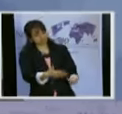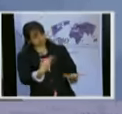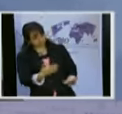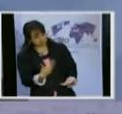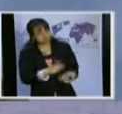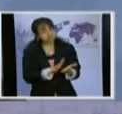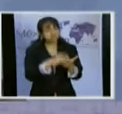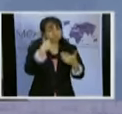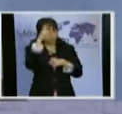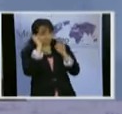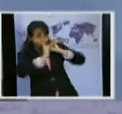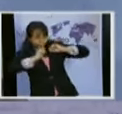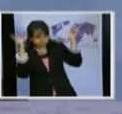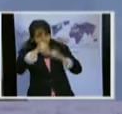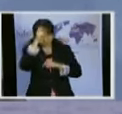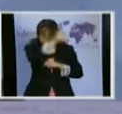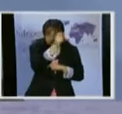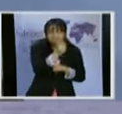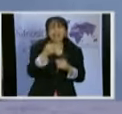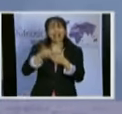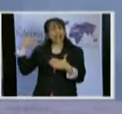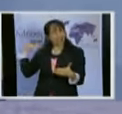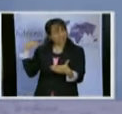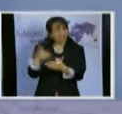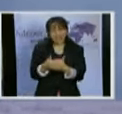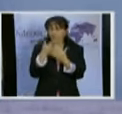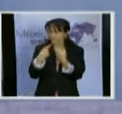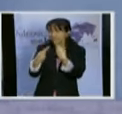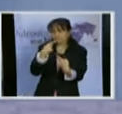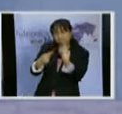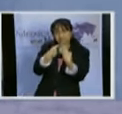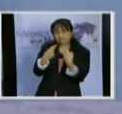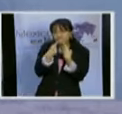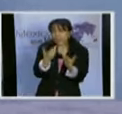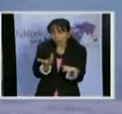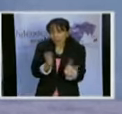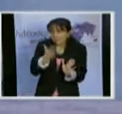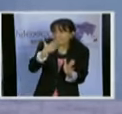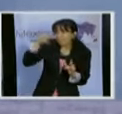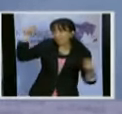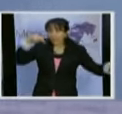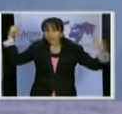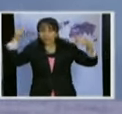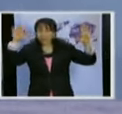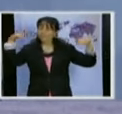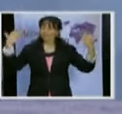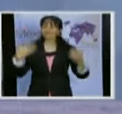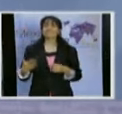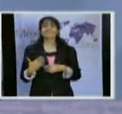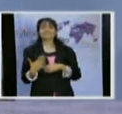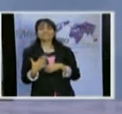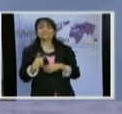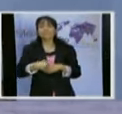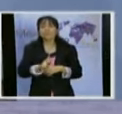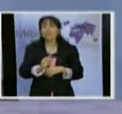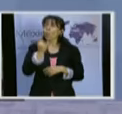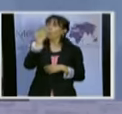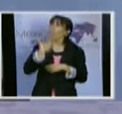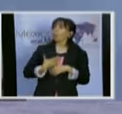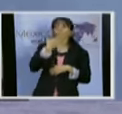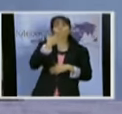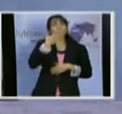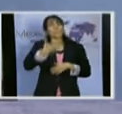civil, y esto lo hemos venido discutiendo hace tiempo, qué pasa con el hacia adentro, qué pasa con la coherencia hacia adentro de esa imagen que también